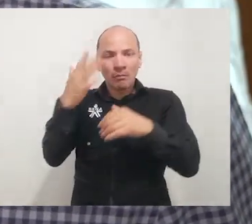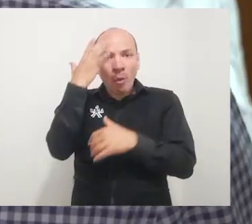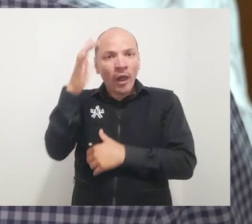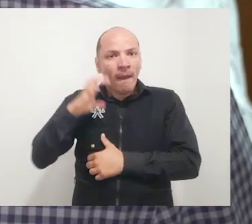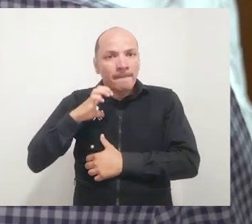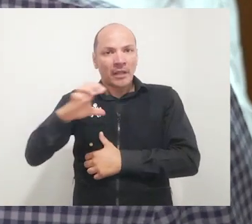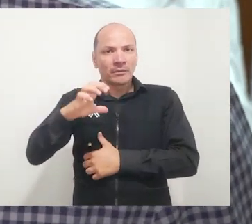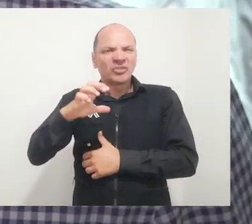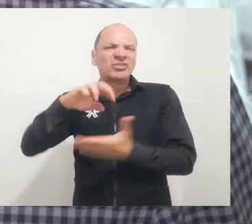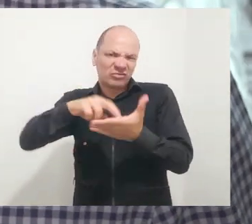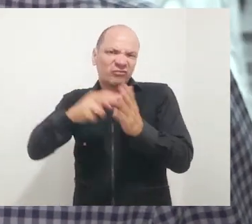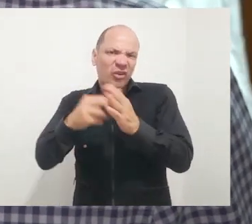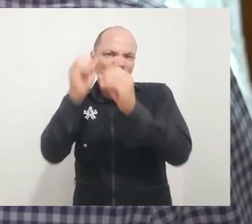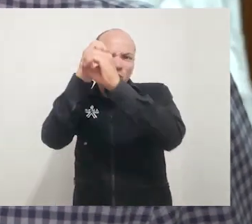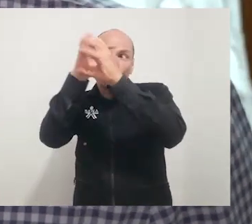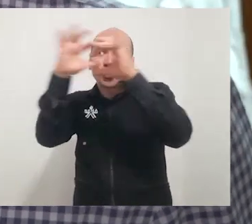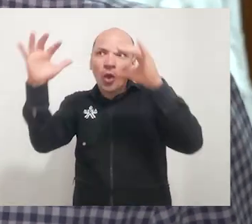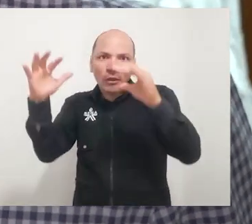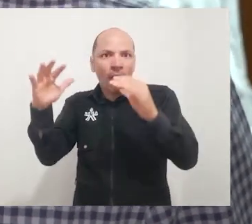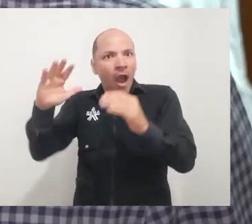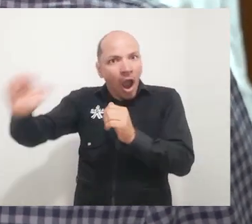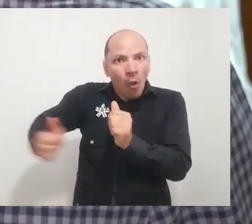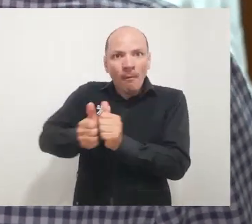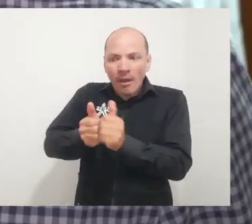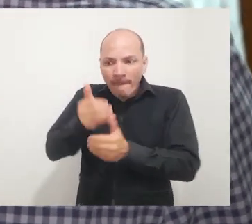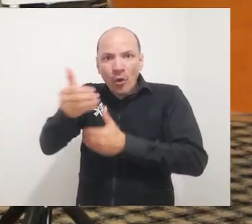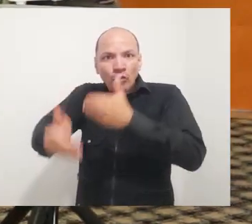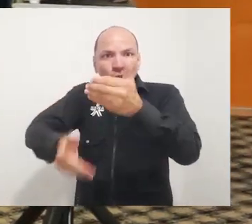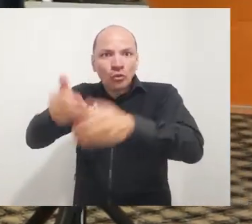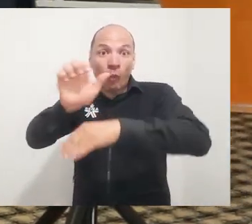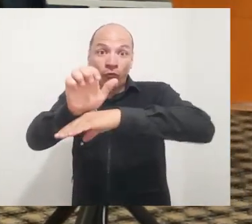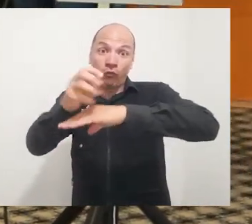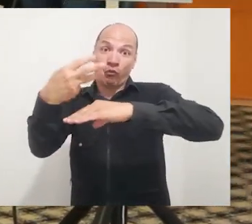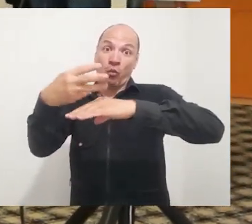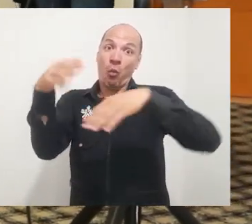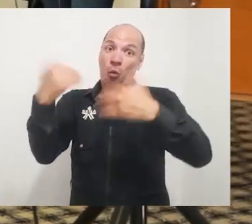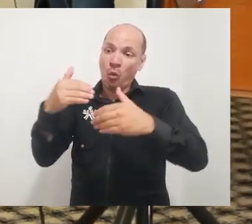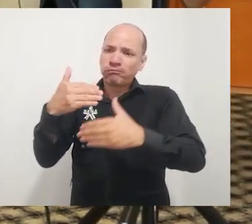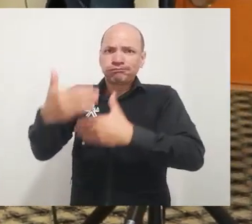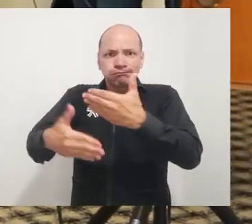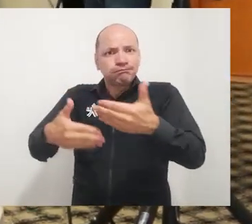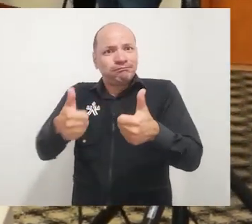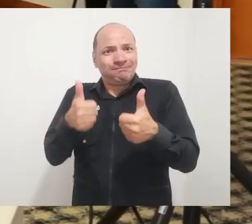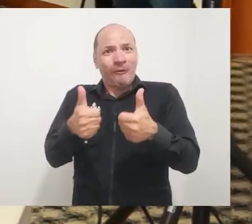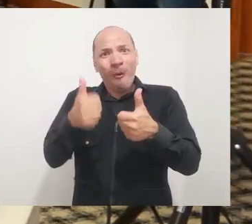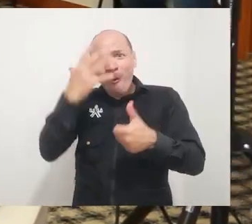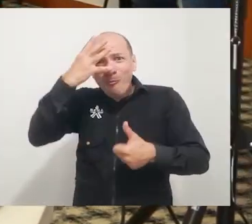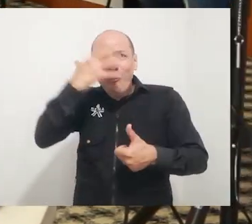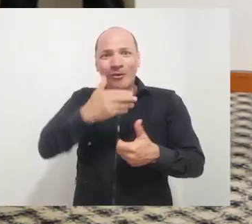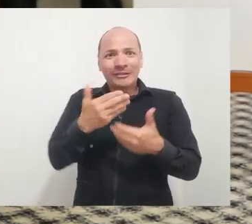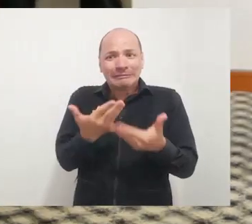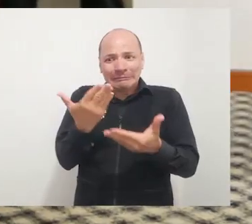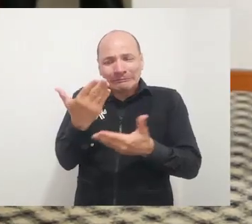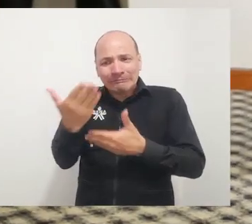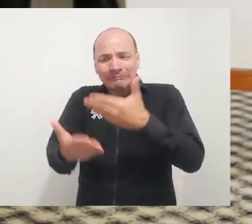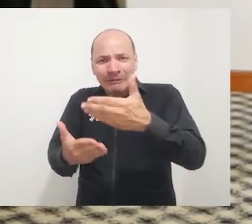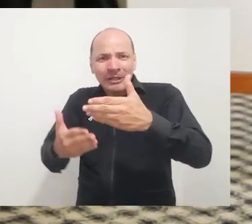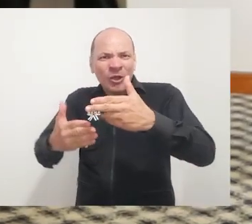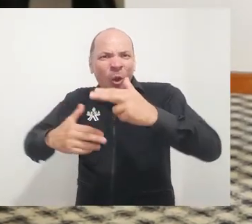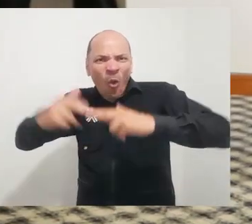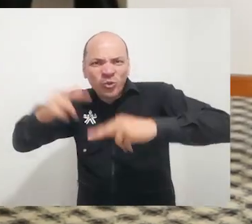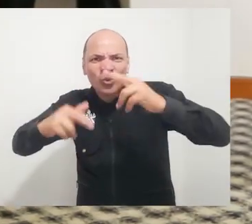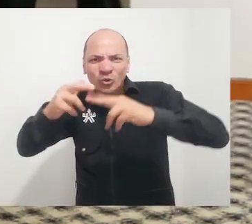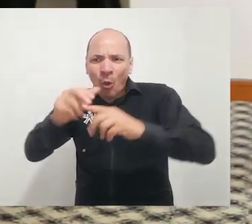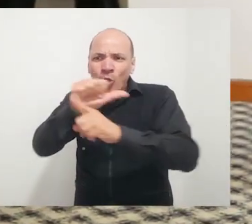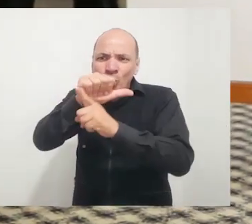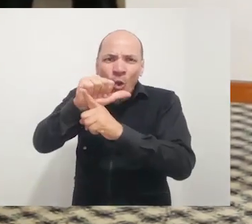últimas es un sueño, exponerlo y acompañarlos en ese proceso del Fondo Emprender, es una labor muy bonita y muy importante. La construcción